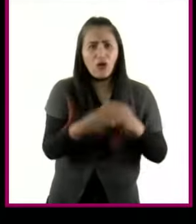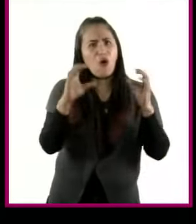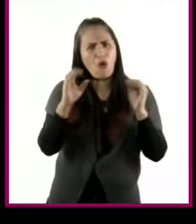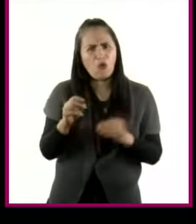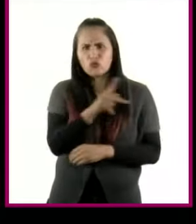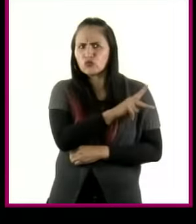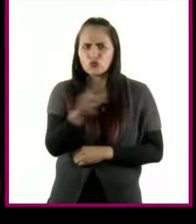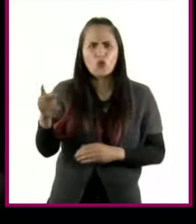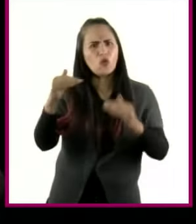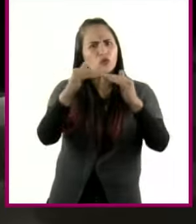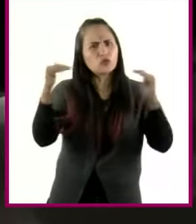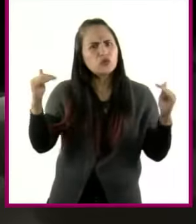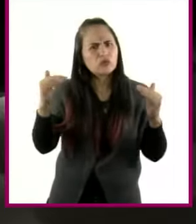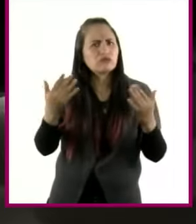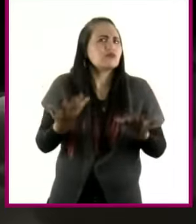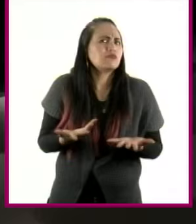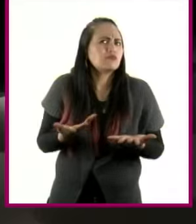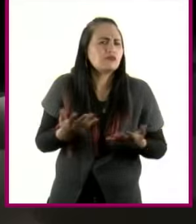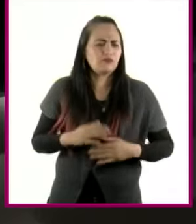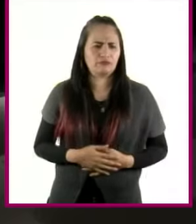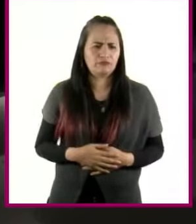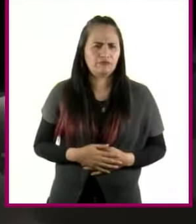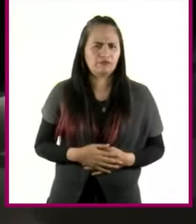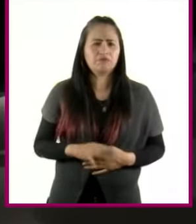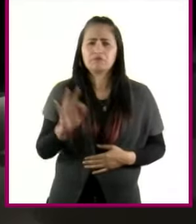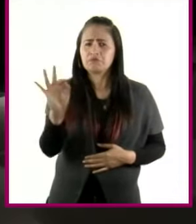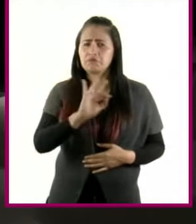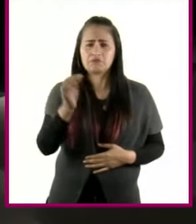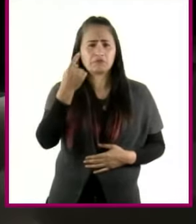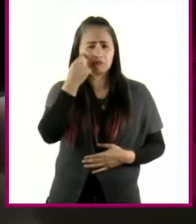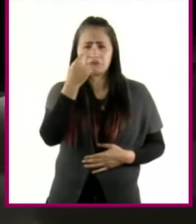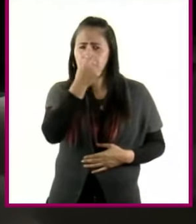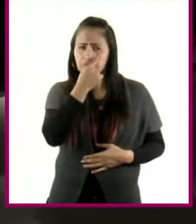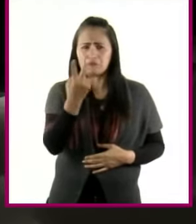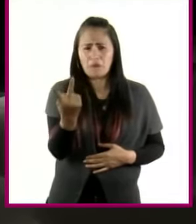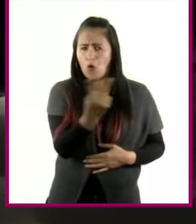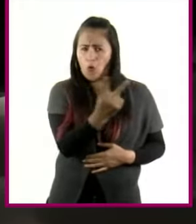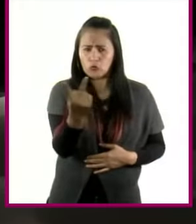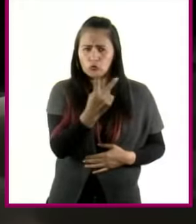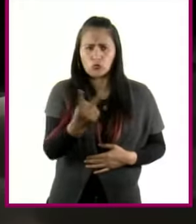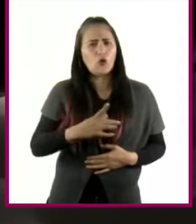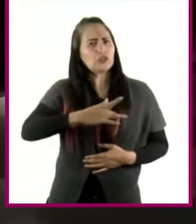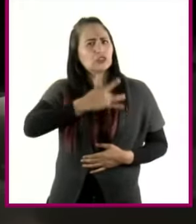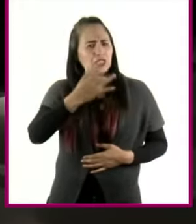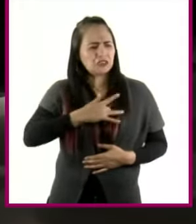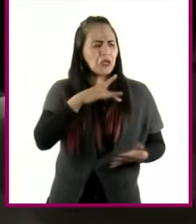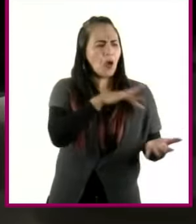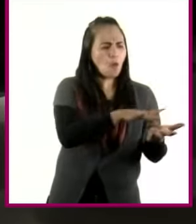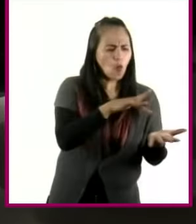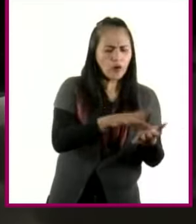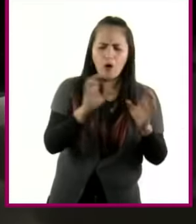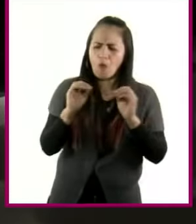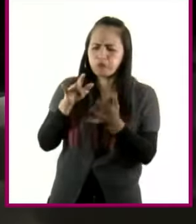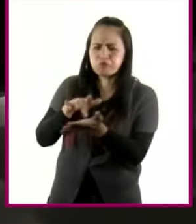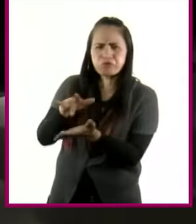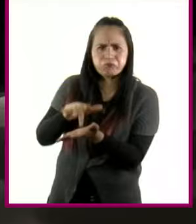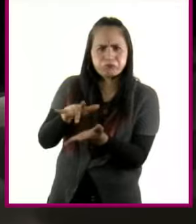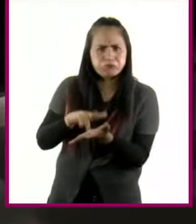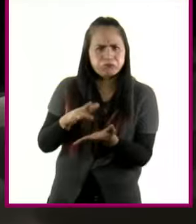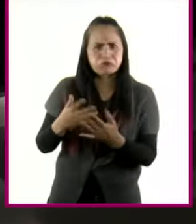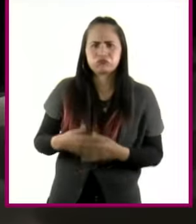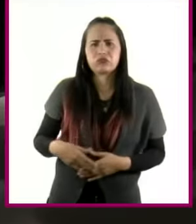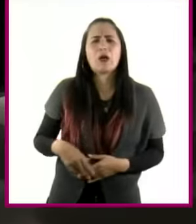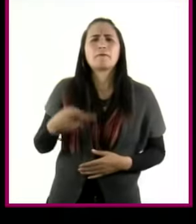somos iguales? Ambas posturas han tenido partidarios a lo largo de la historia. ¿Y qué pasa en